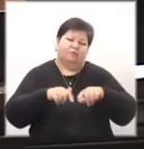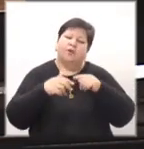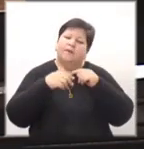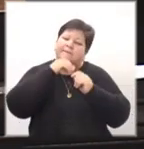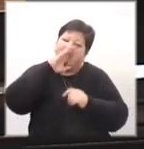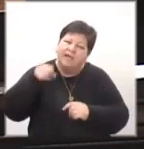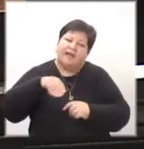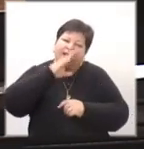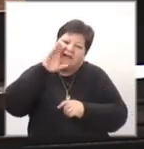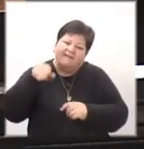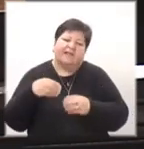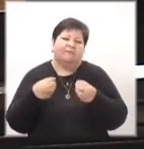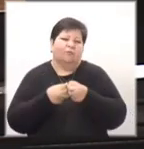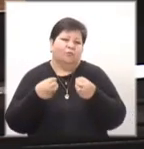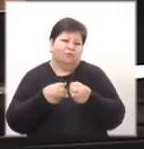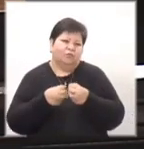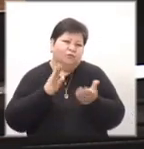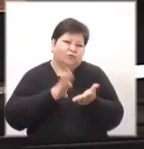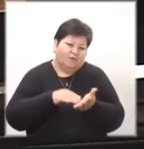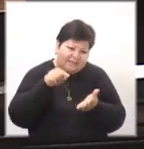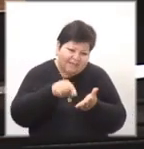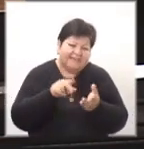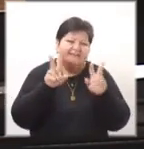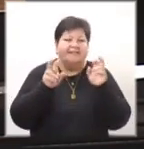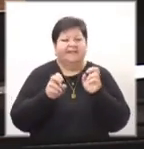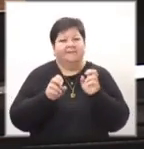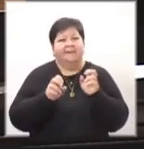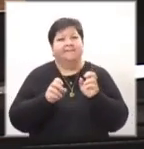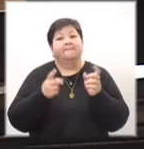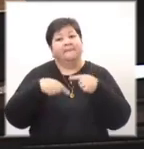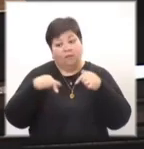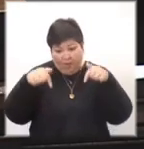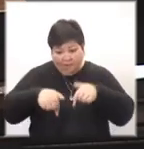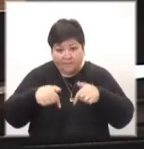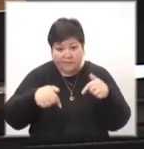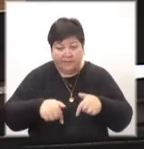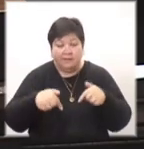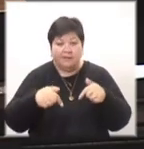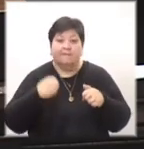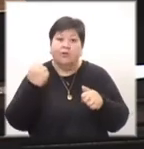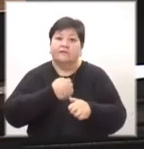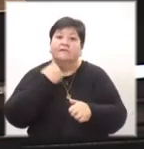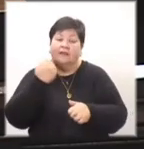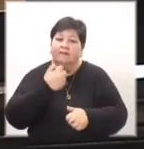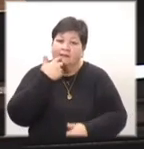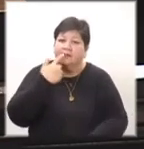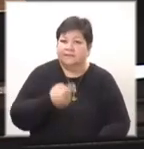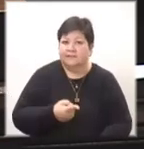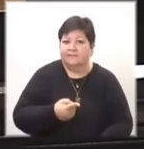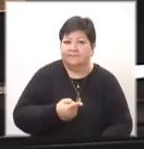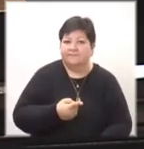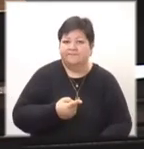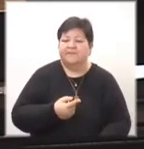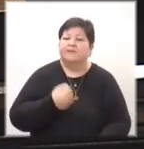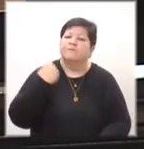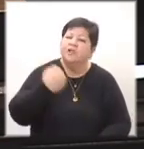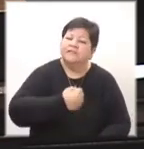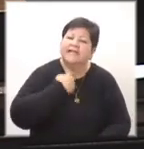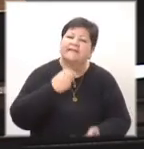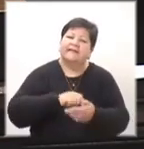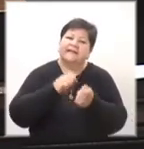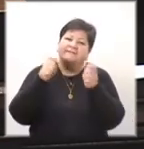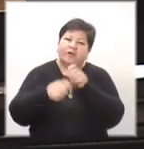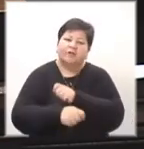de esto, pero creo que vale la pena hacer mención en sala de todo lo que significó esa reforma que se inició en